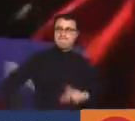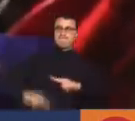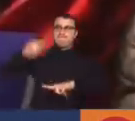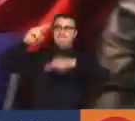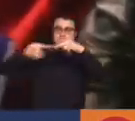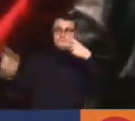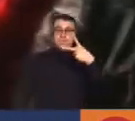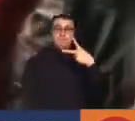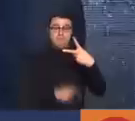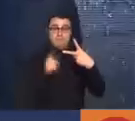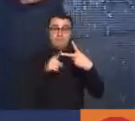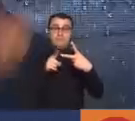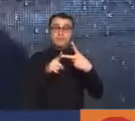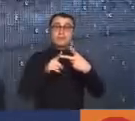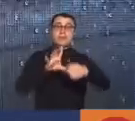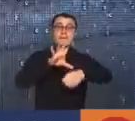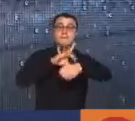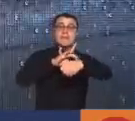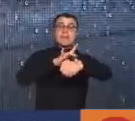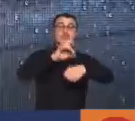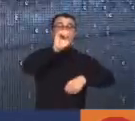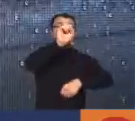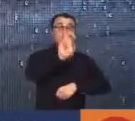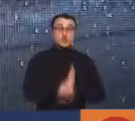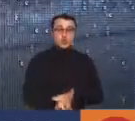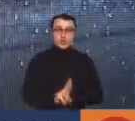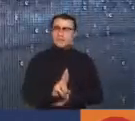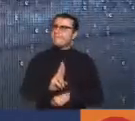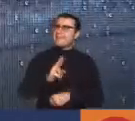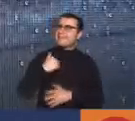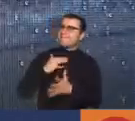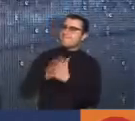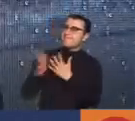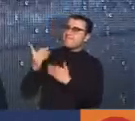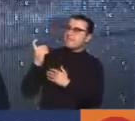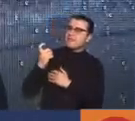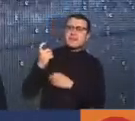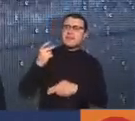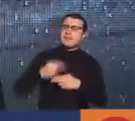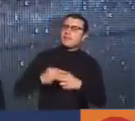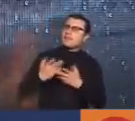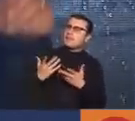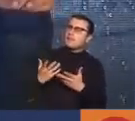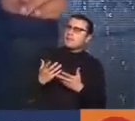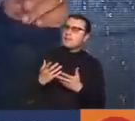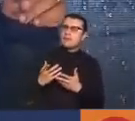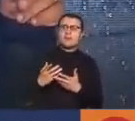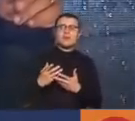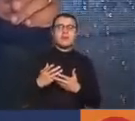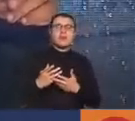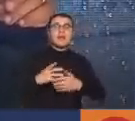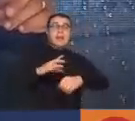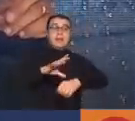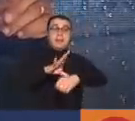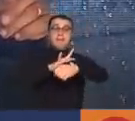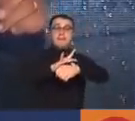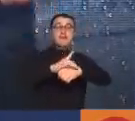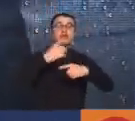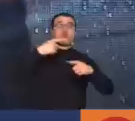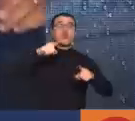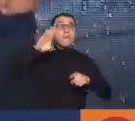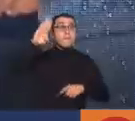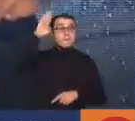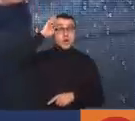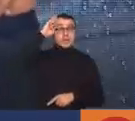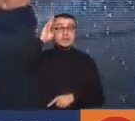La Clínica del Sur, no hablé de eso, la Clínica del Sur, ¿cómo se llama la Clínica del Sur? De la Policía Nacional, que va a